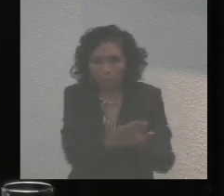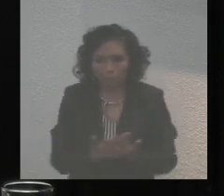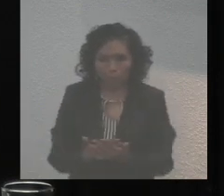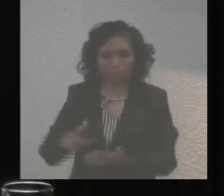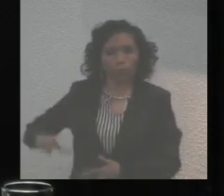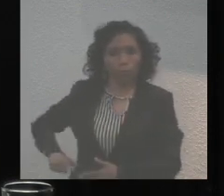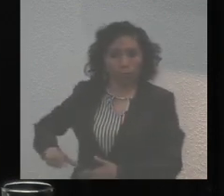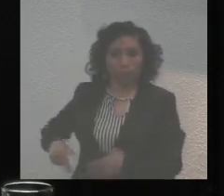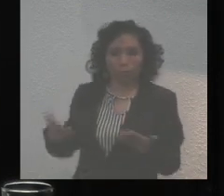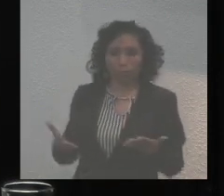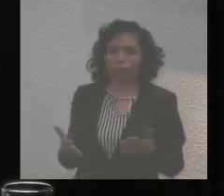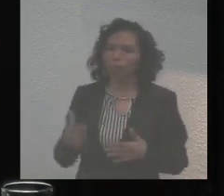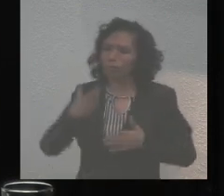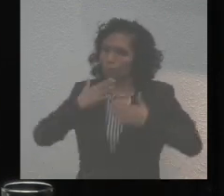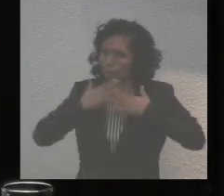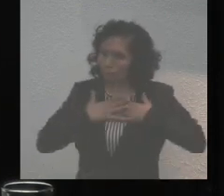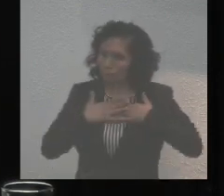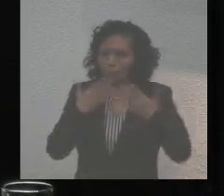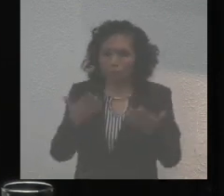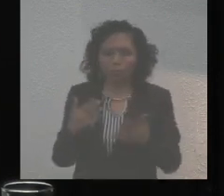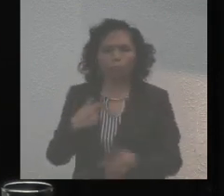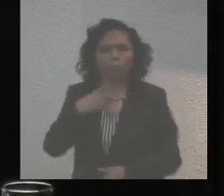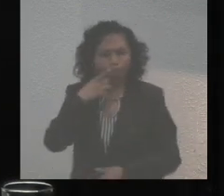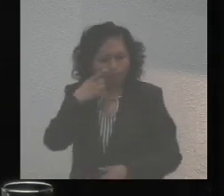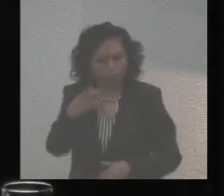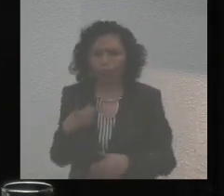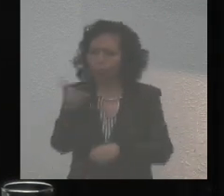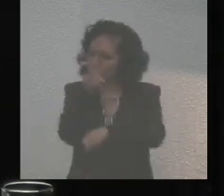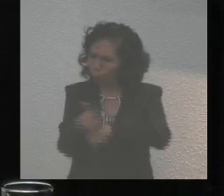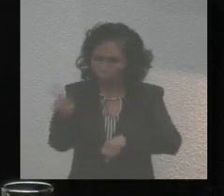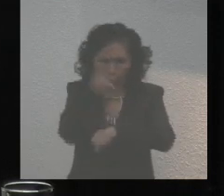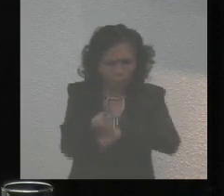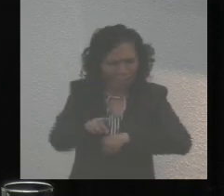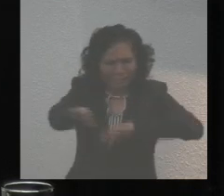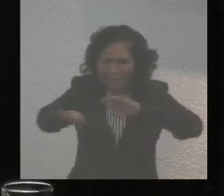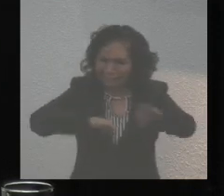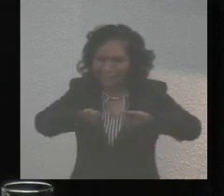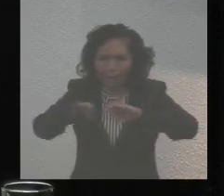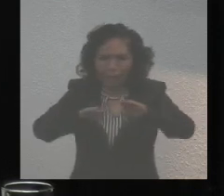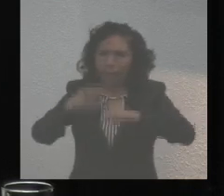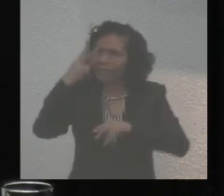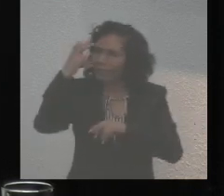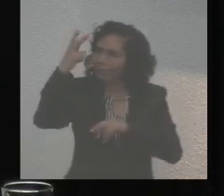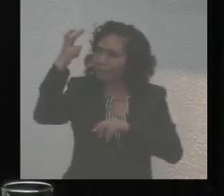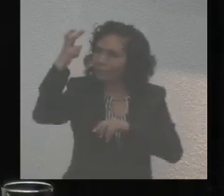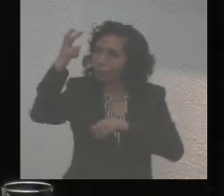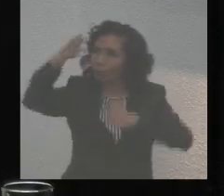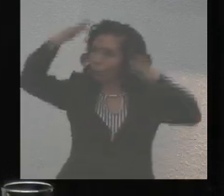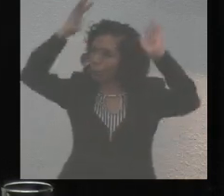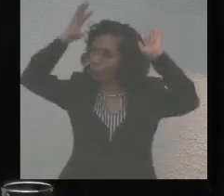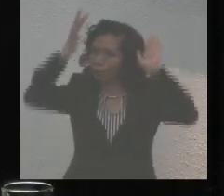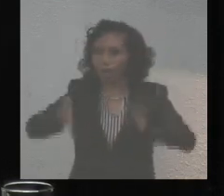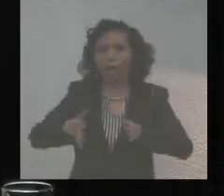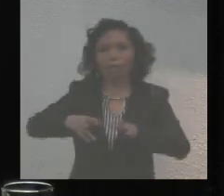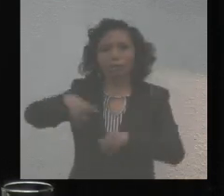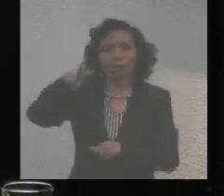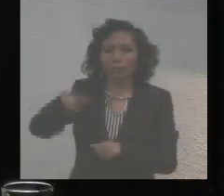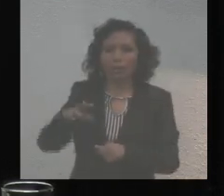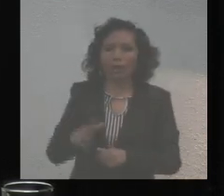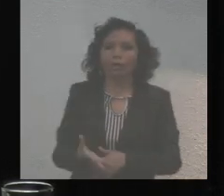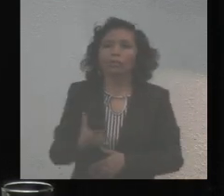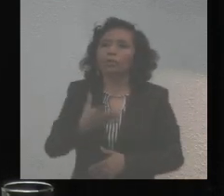gobernantes. Por mi parte, puedo asegurarles que todos los días trabajo para que esa aspiración sea una realidad.